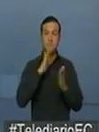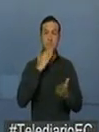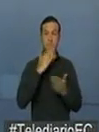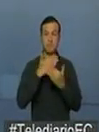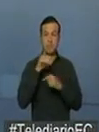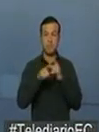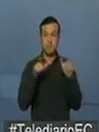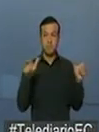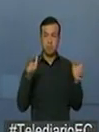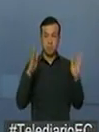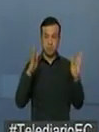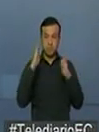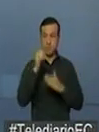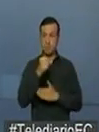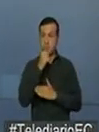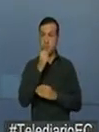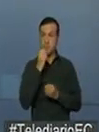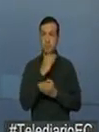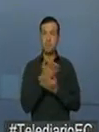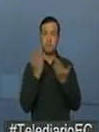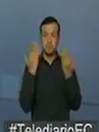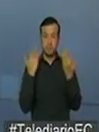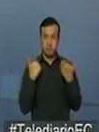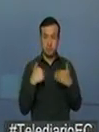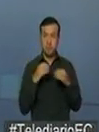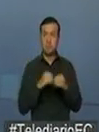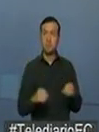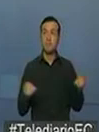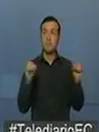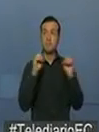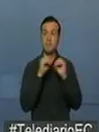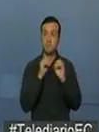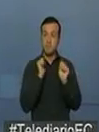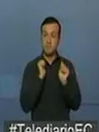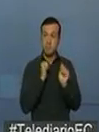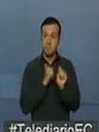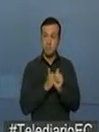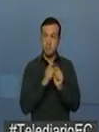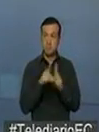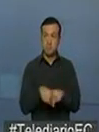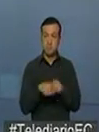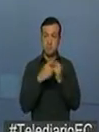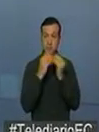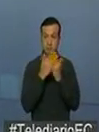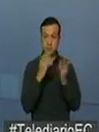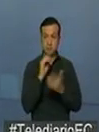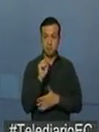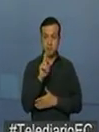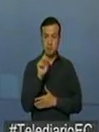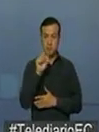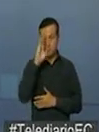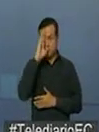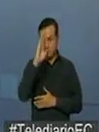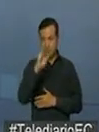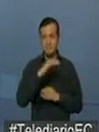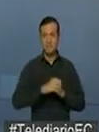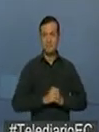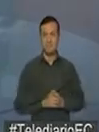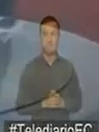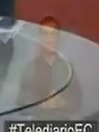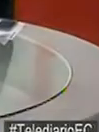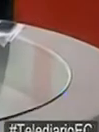por acompañarnos en el espacio de entrevistas de Telediario. De inmediato, luego del corte, se viene Más Cerca con Carla Larrea. Buen día a todos.